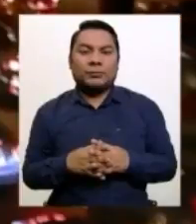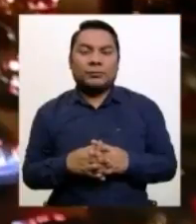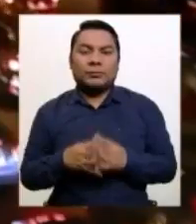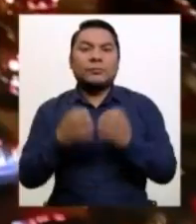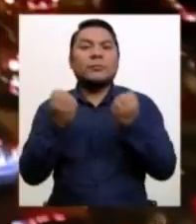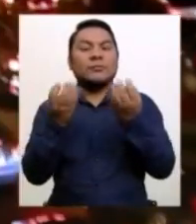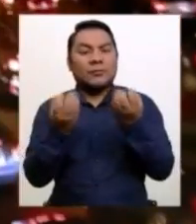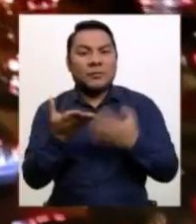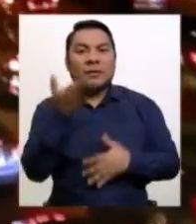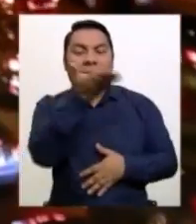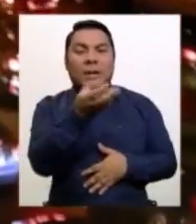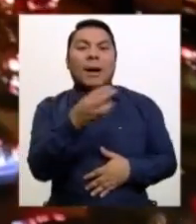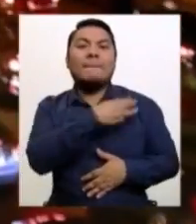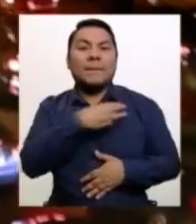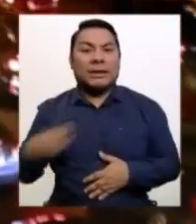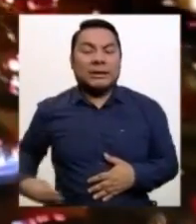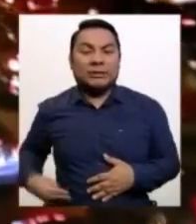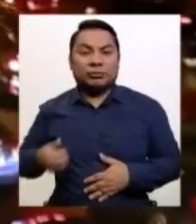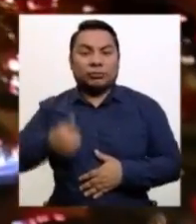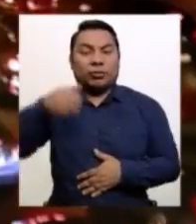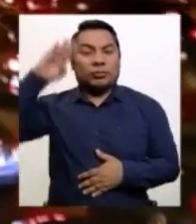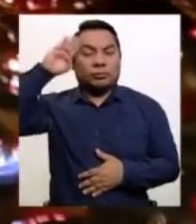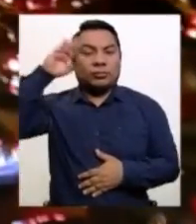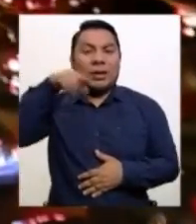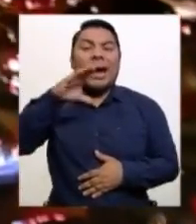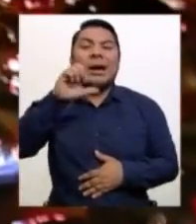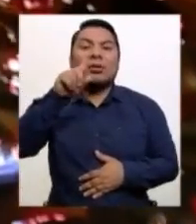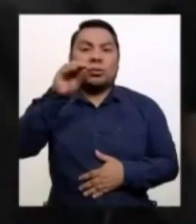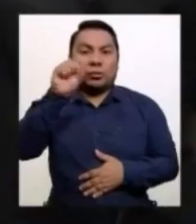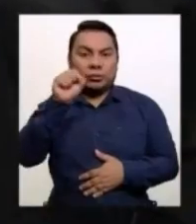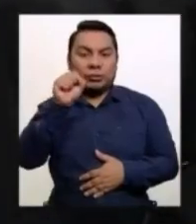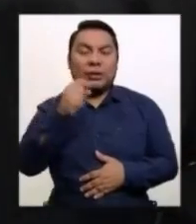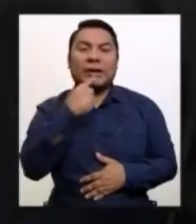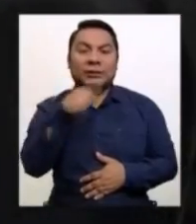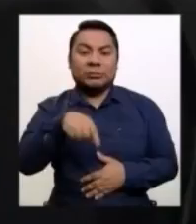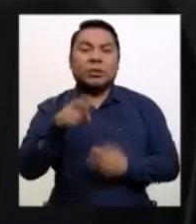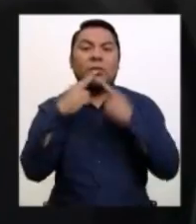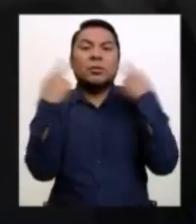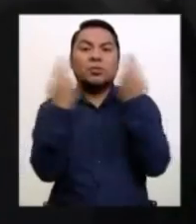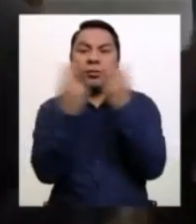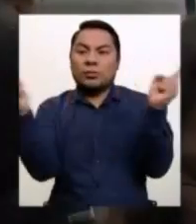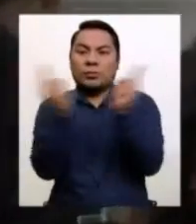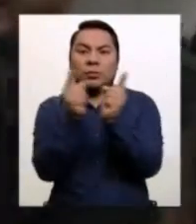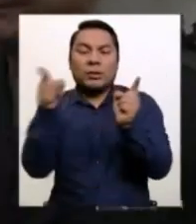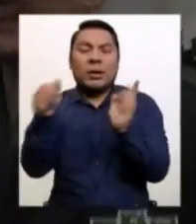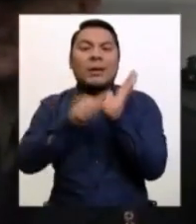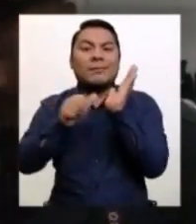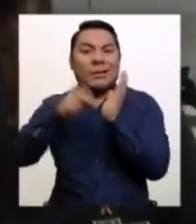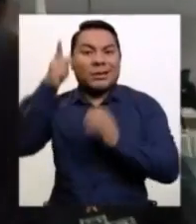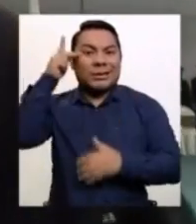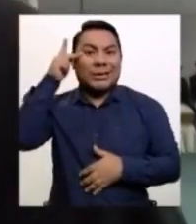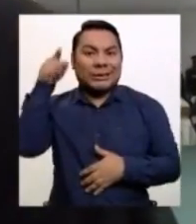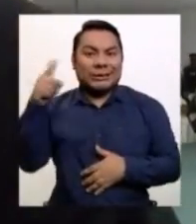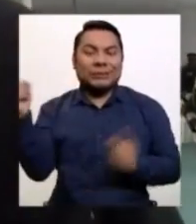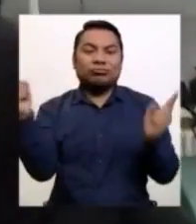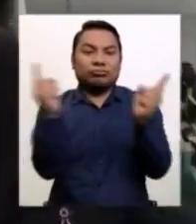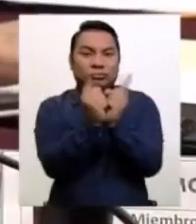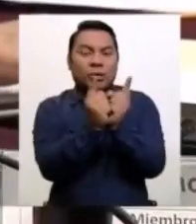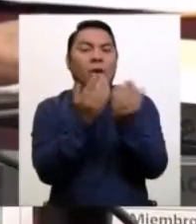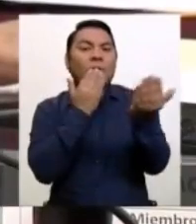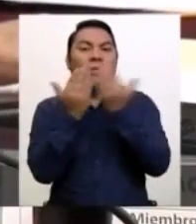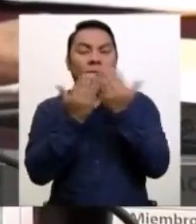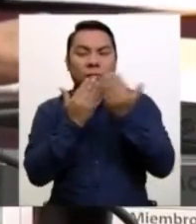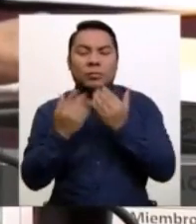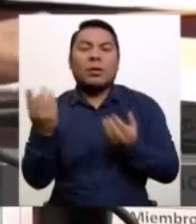Bien, y por su parte, el ministro del Interior, Carlos Bassombrío, explicó que se reunió con el congresista Kenji Fujimori en su calidad de miembro del